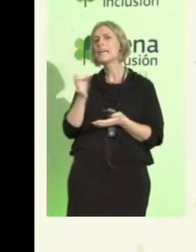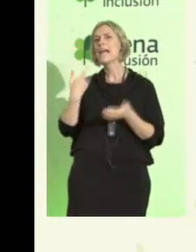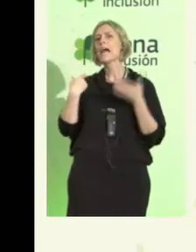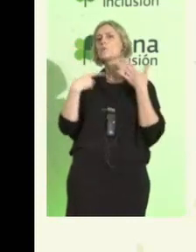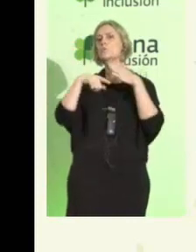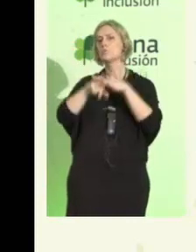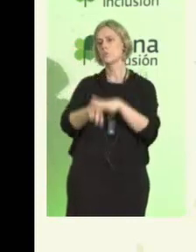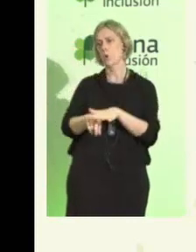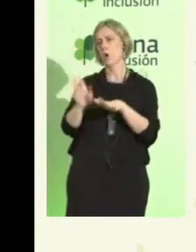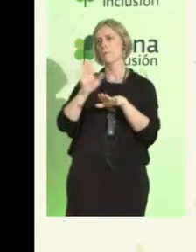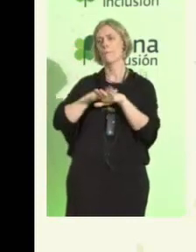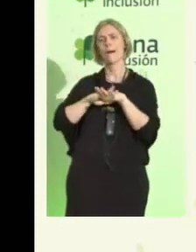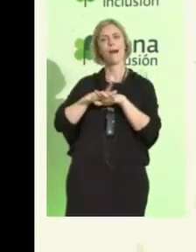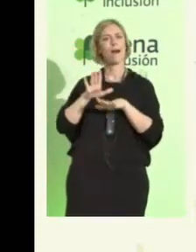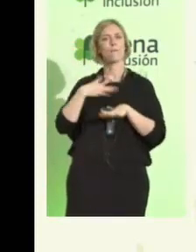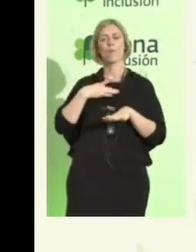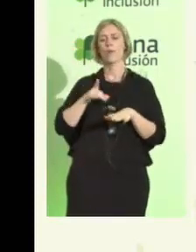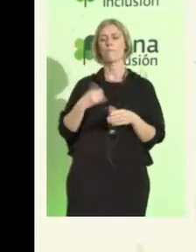tengamos